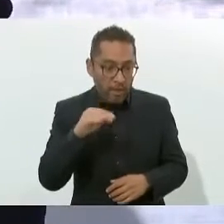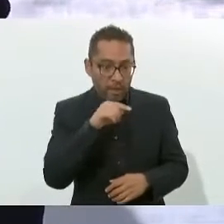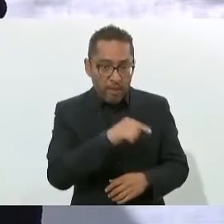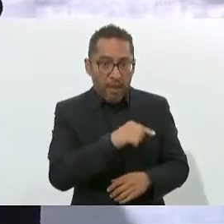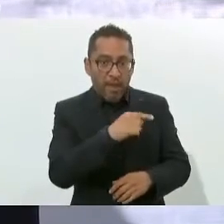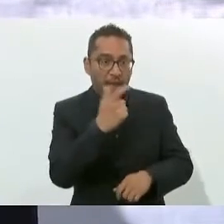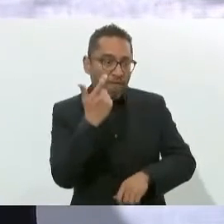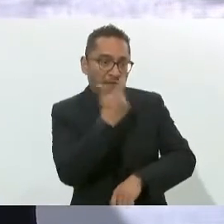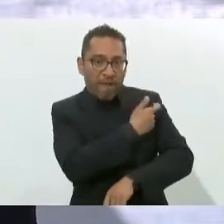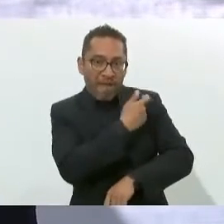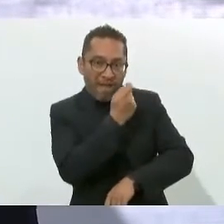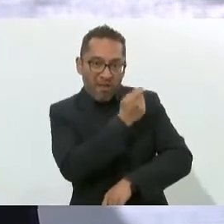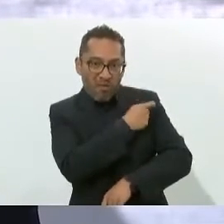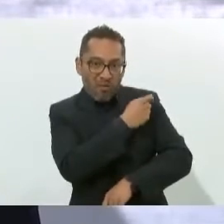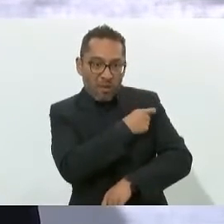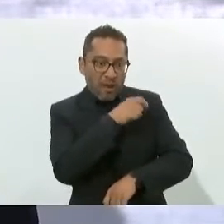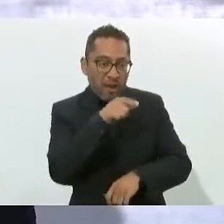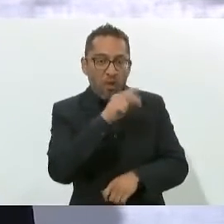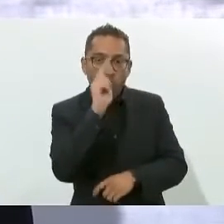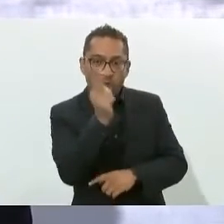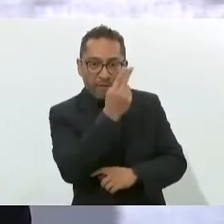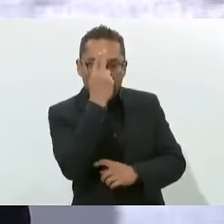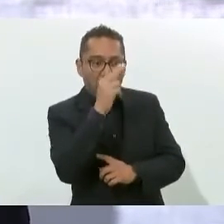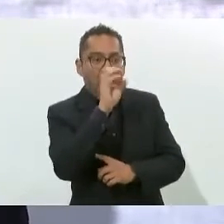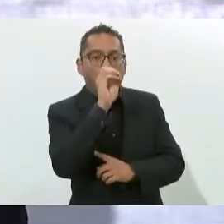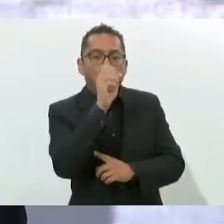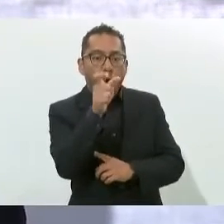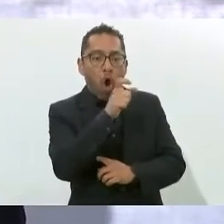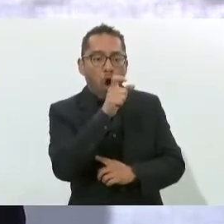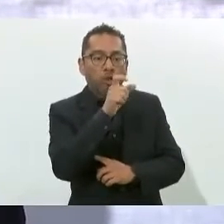de la Universidad de Oxford,